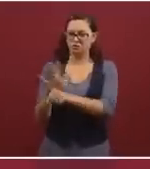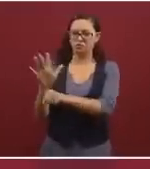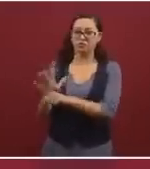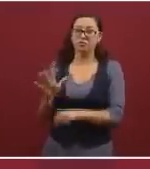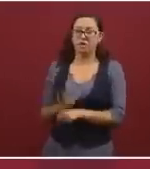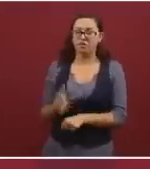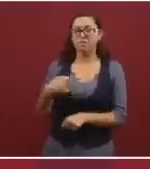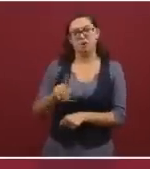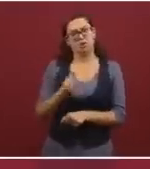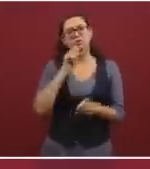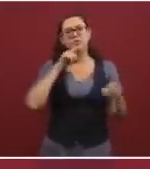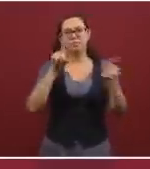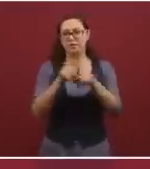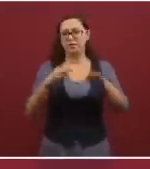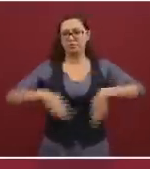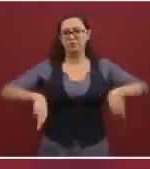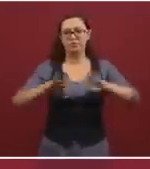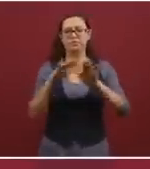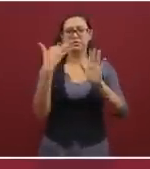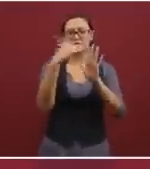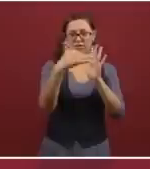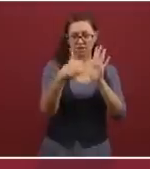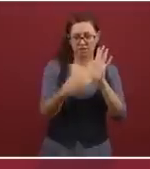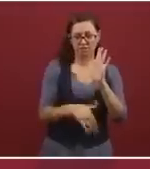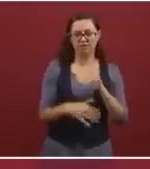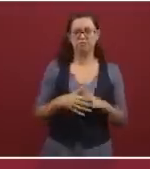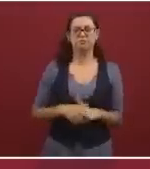no hay que abandonar la lectura, pero